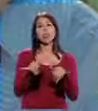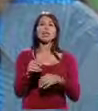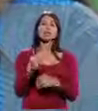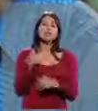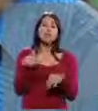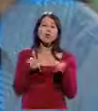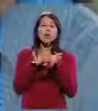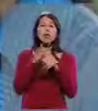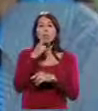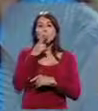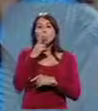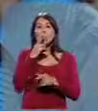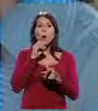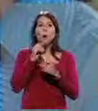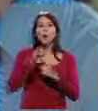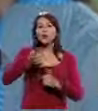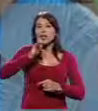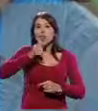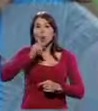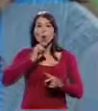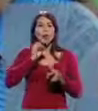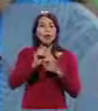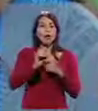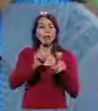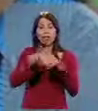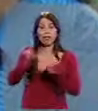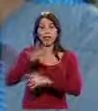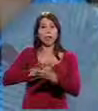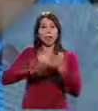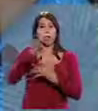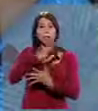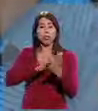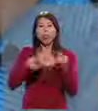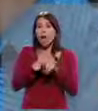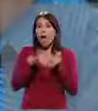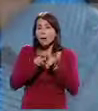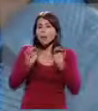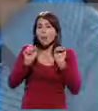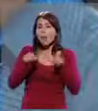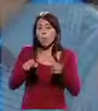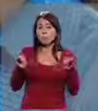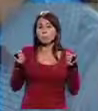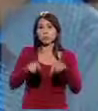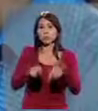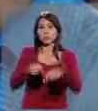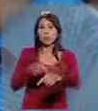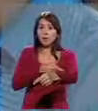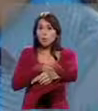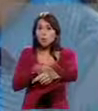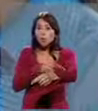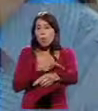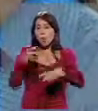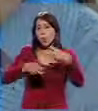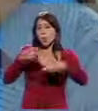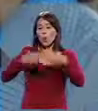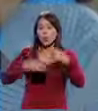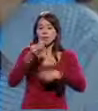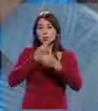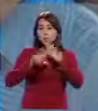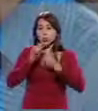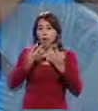incl incluye el fumado el tomar licor y un estilo de vida desordenado Pues también puedo e exponerme a a